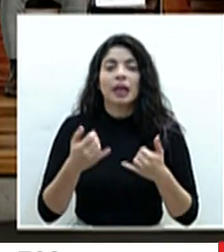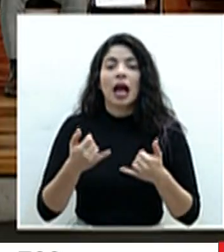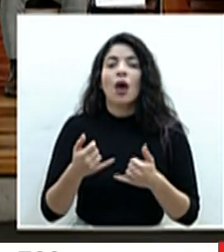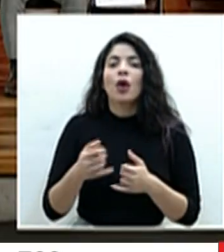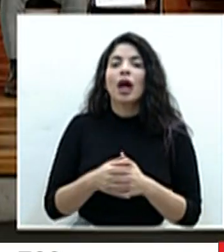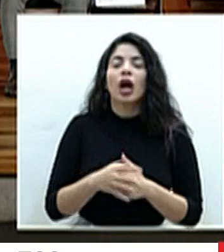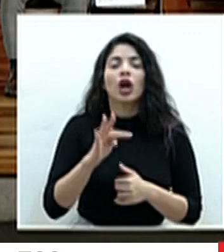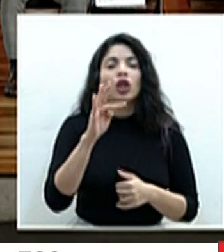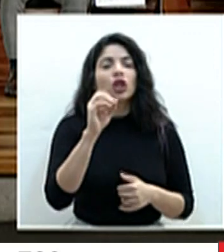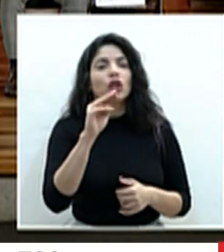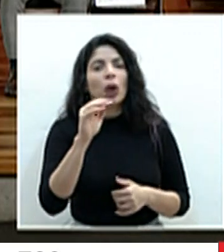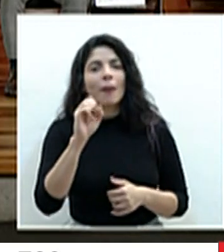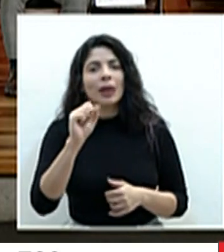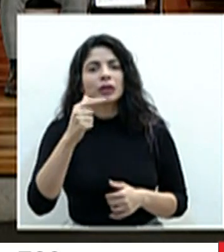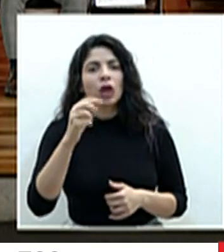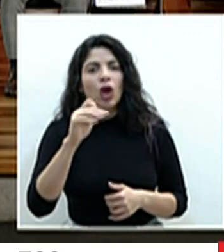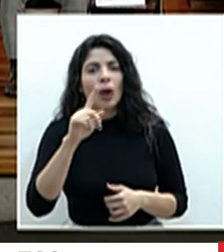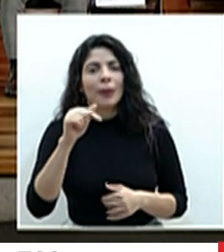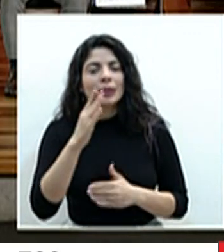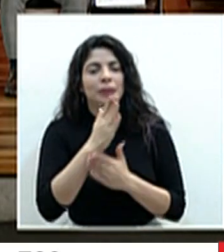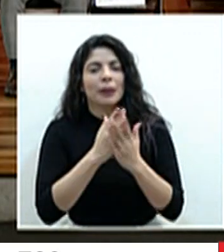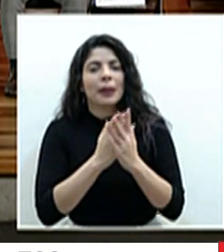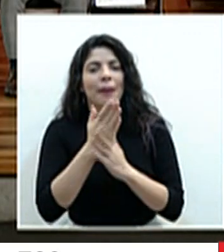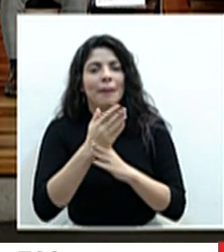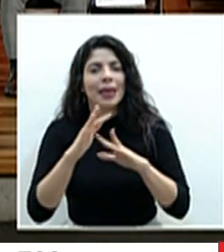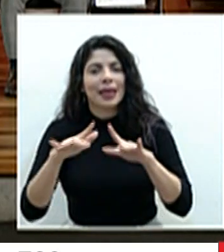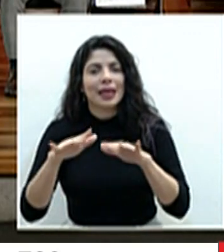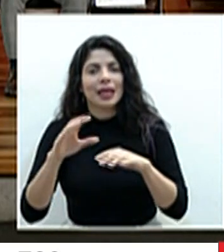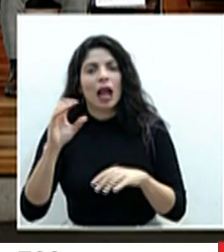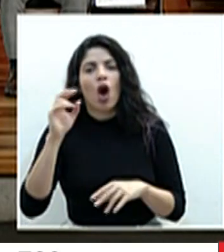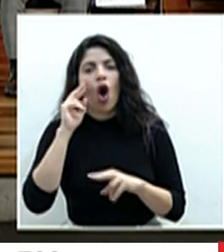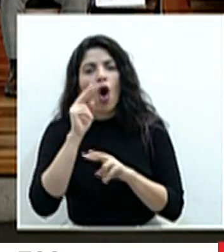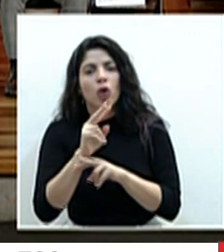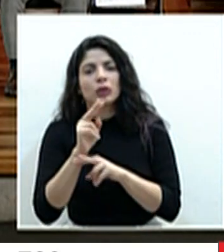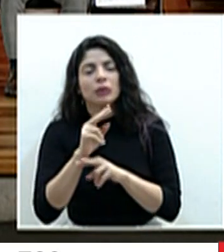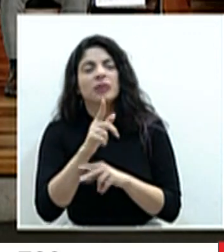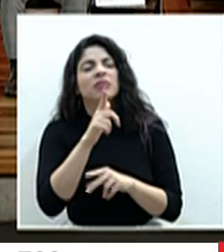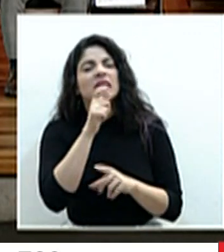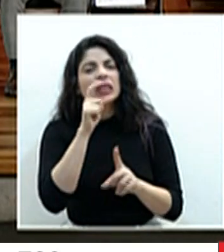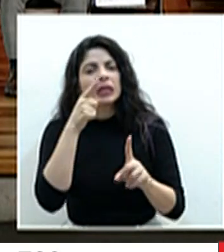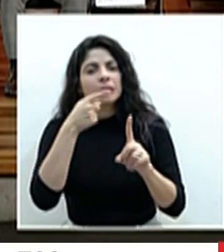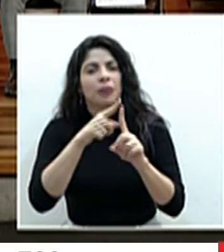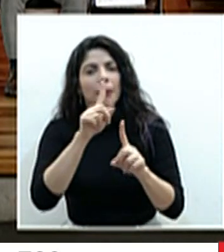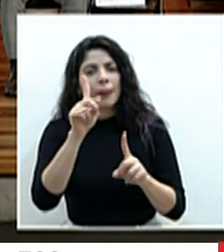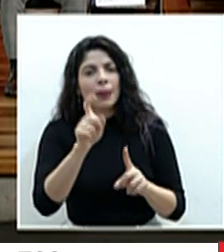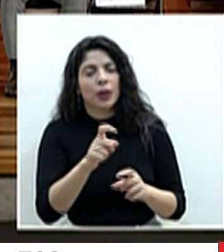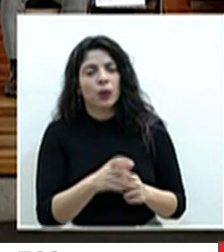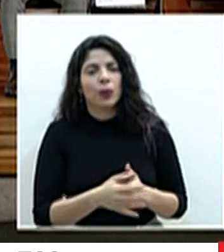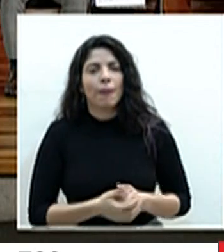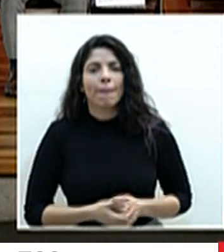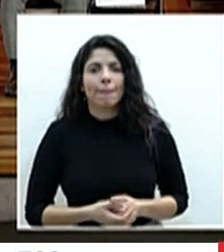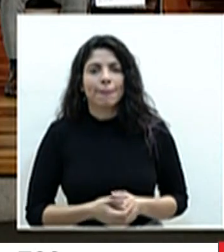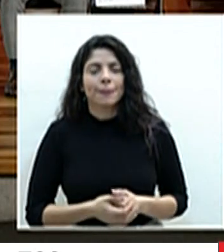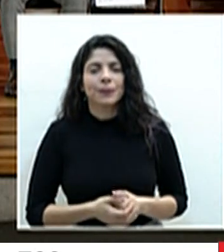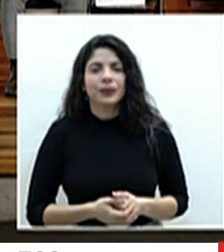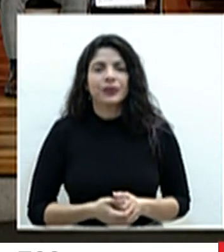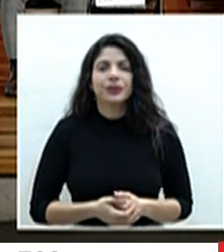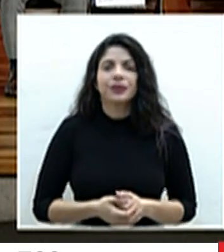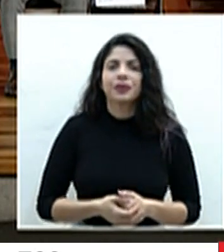Escuchamos a Tomás Gómez del medio digital El Observador. Por favor, indicar a qué jerarca va realizada su